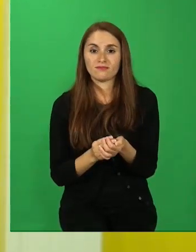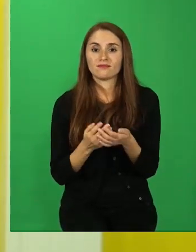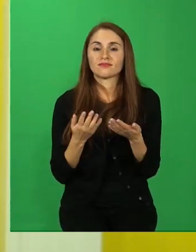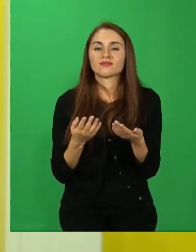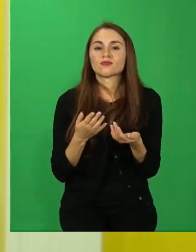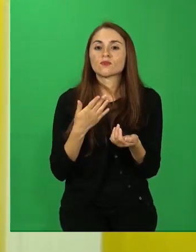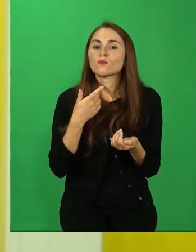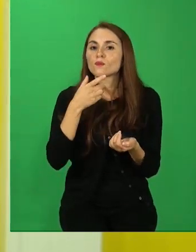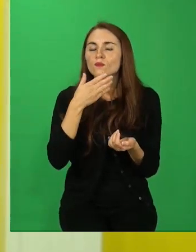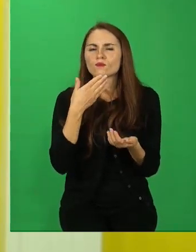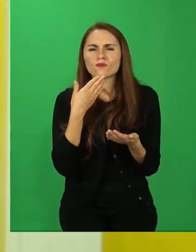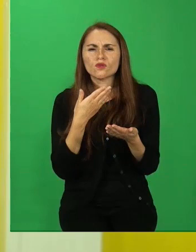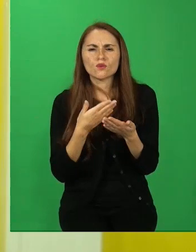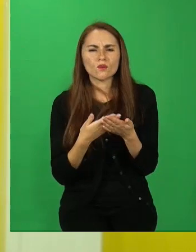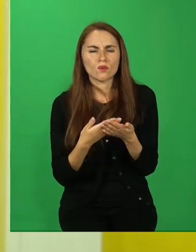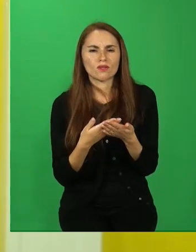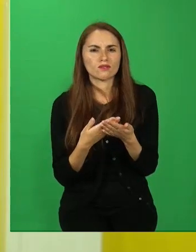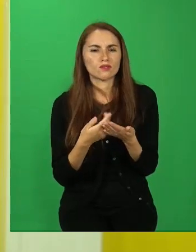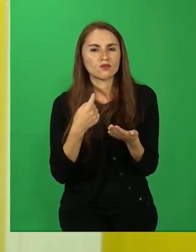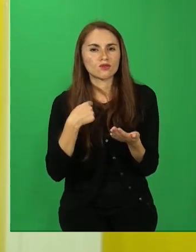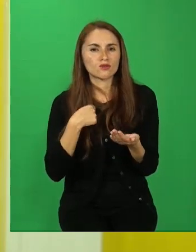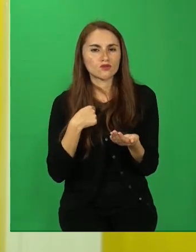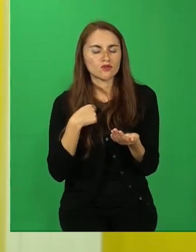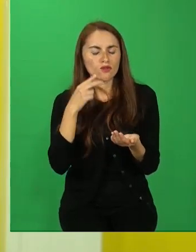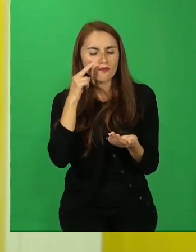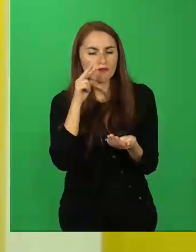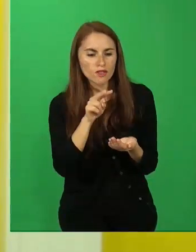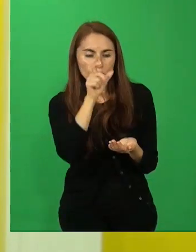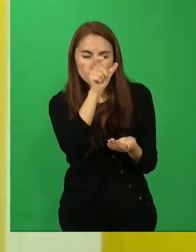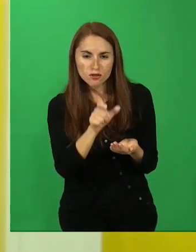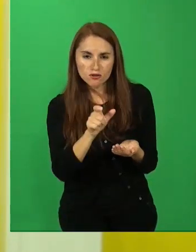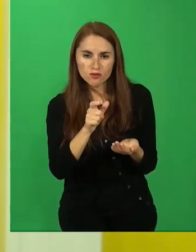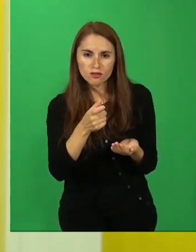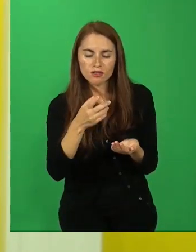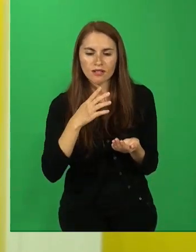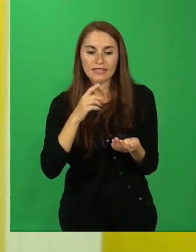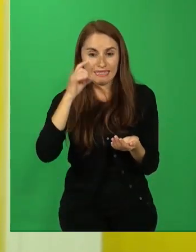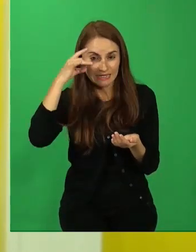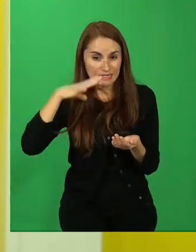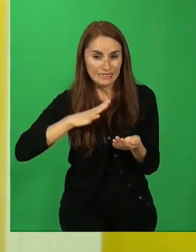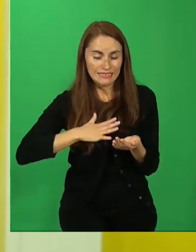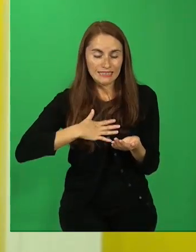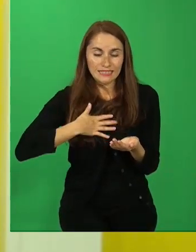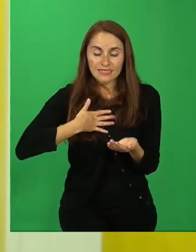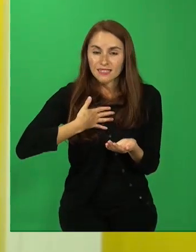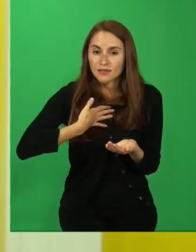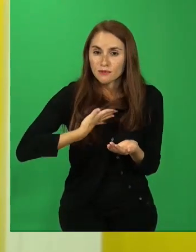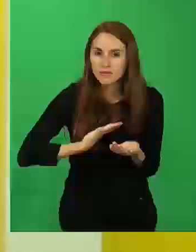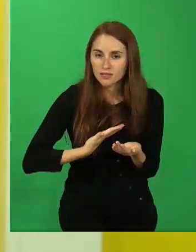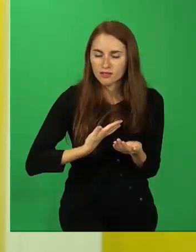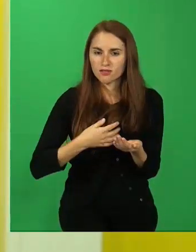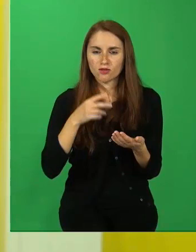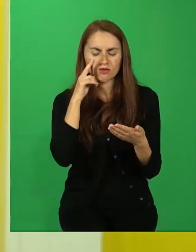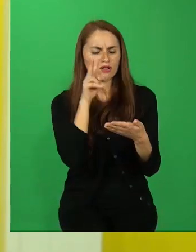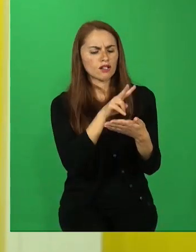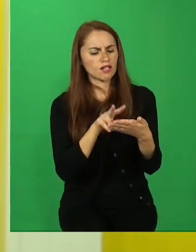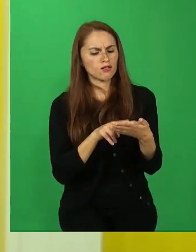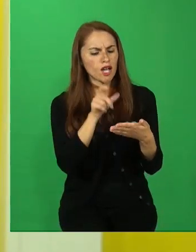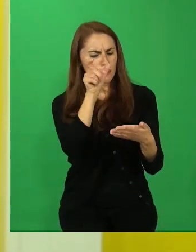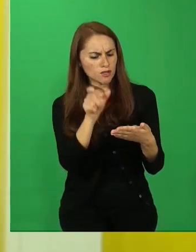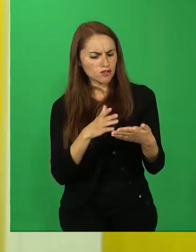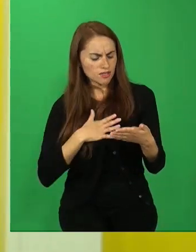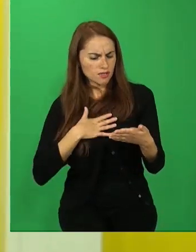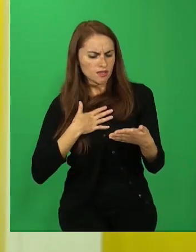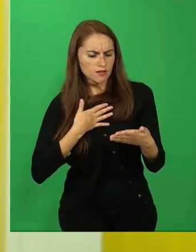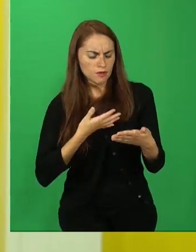cada vez que yo tengo acceso a los sentimientos y emociones de otros personajes, estamos hablando del